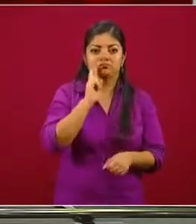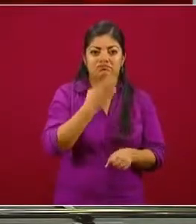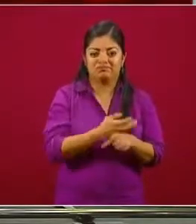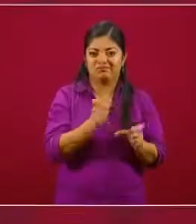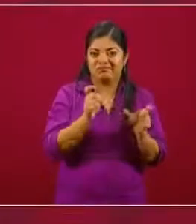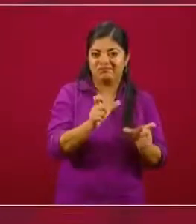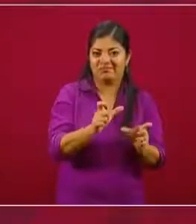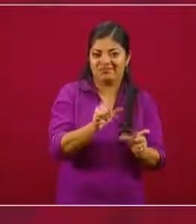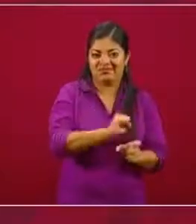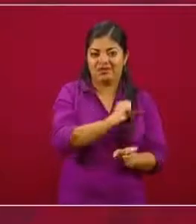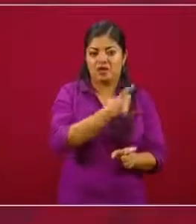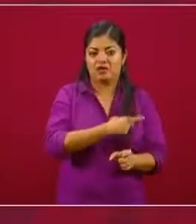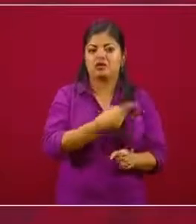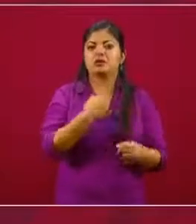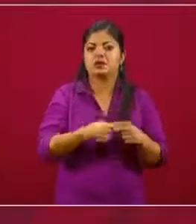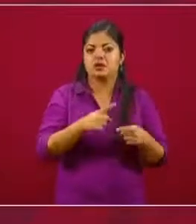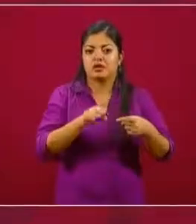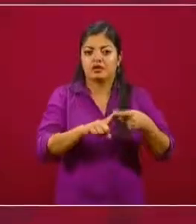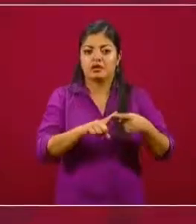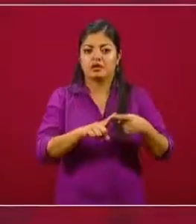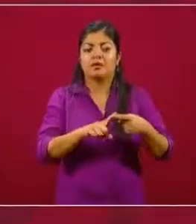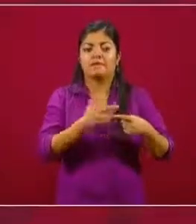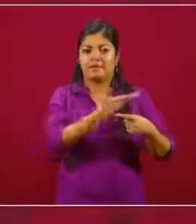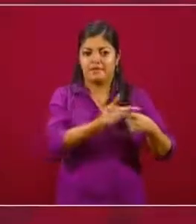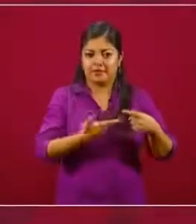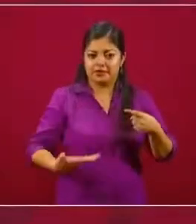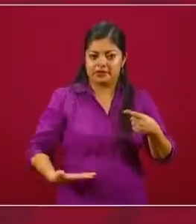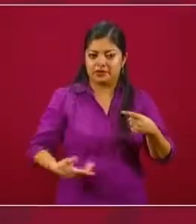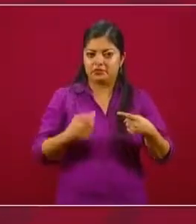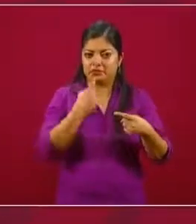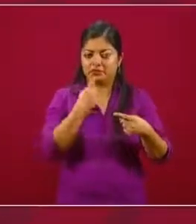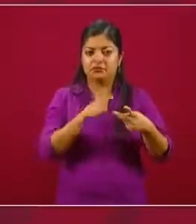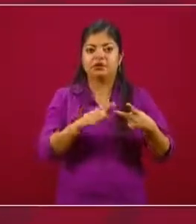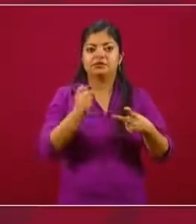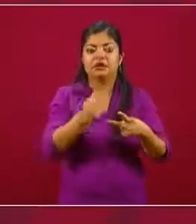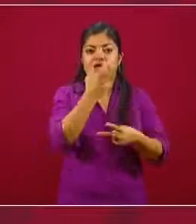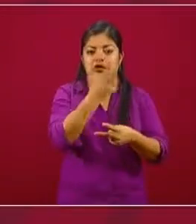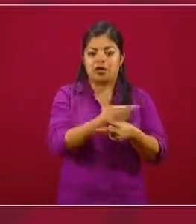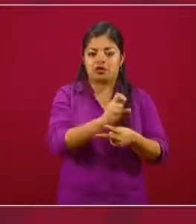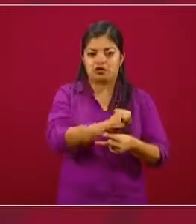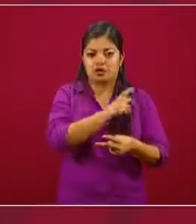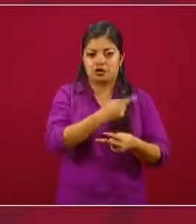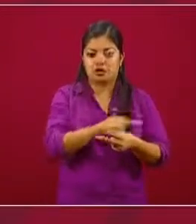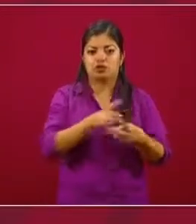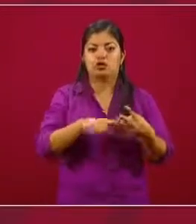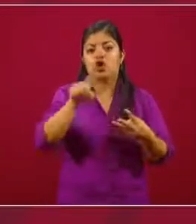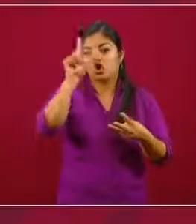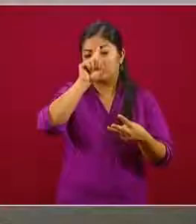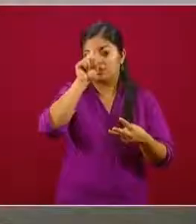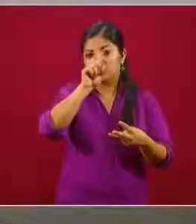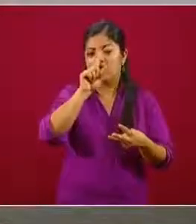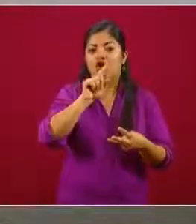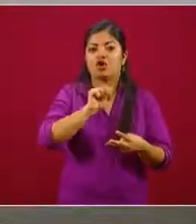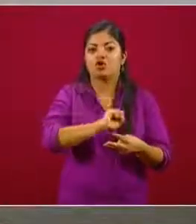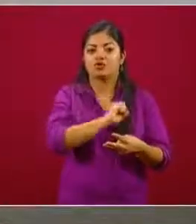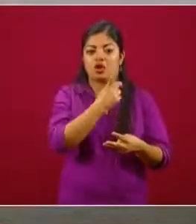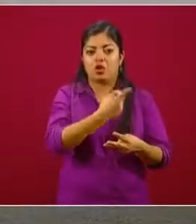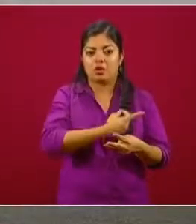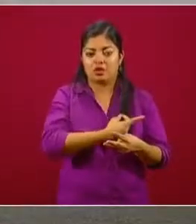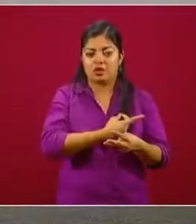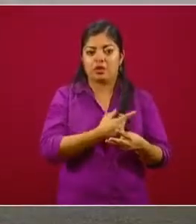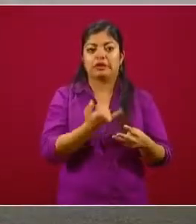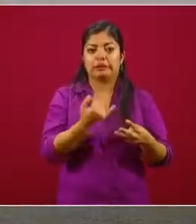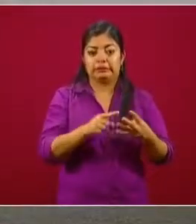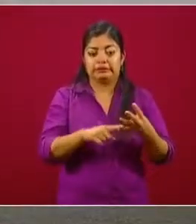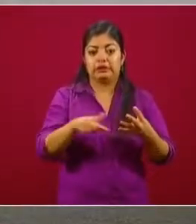este orden, el presidente de la República, el secretario de Salud, el Consejo de Salubridad General y los